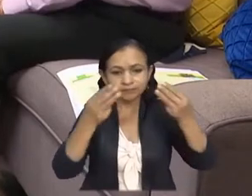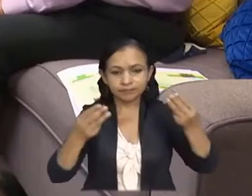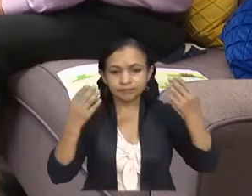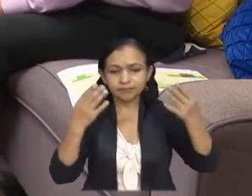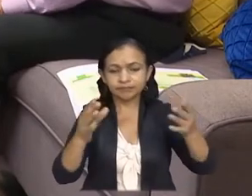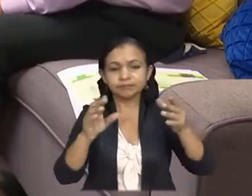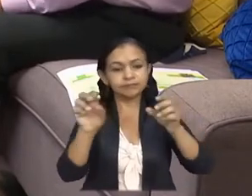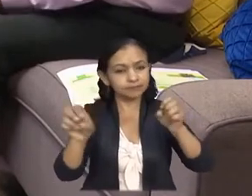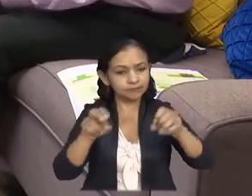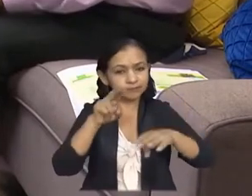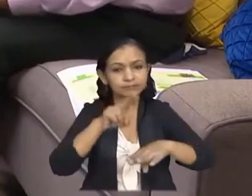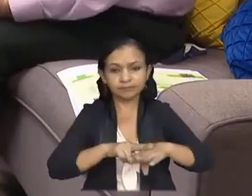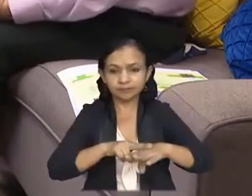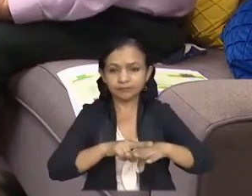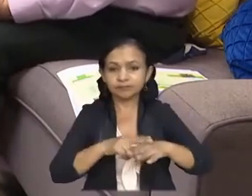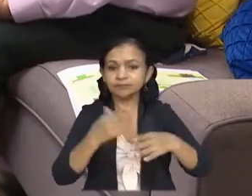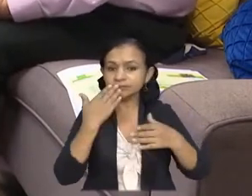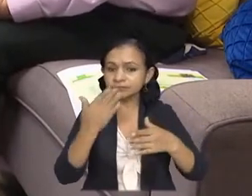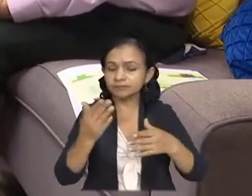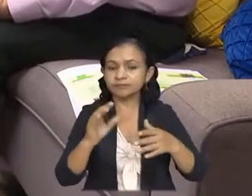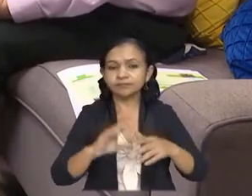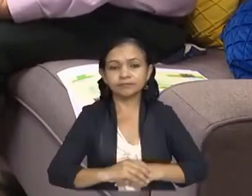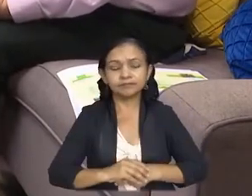a nivel nacional. Entonces,